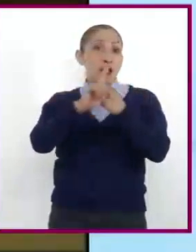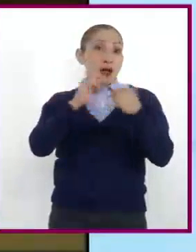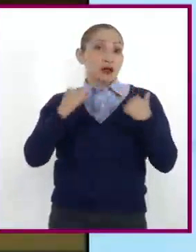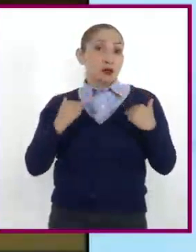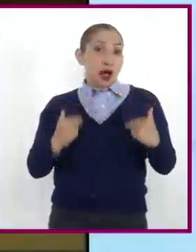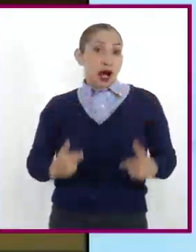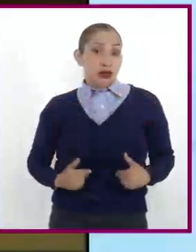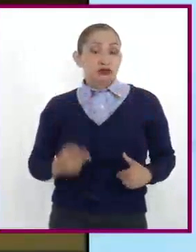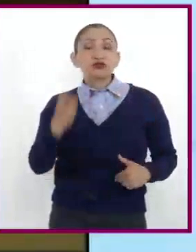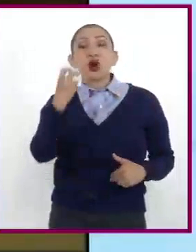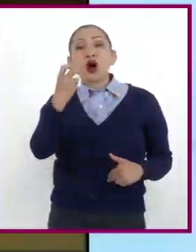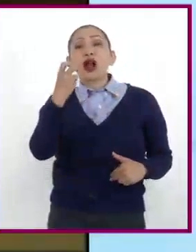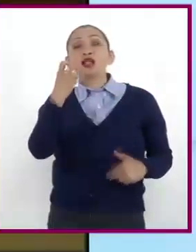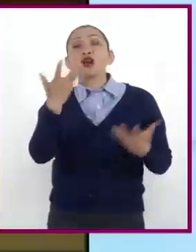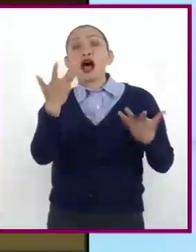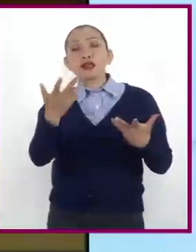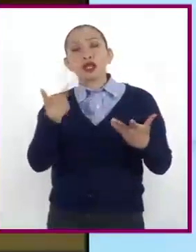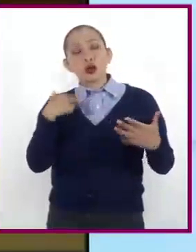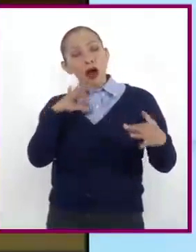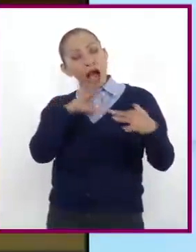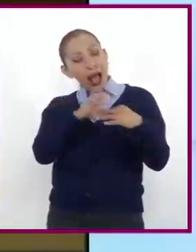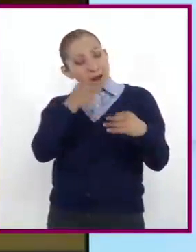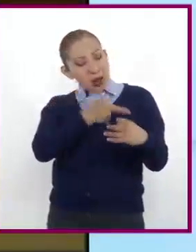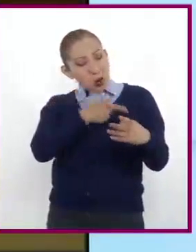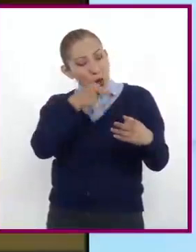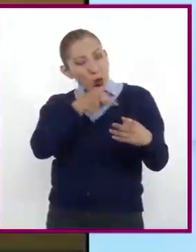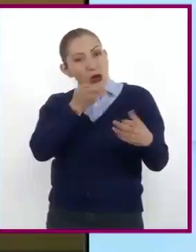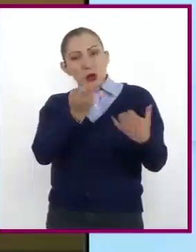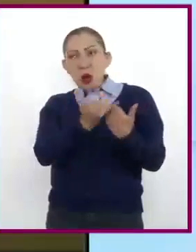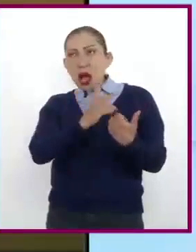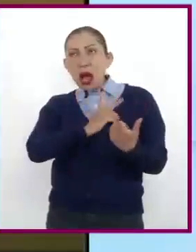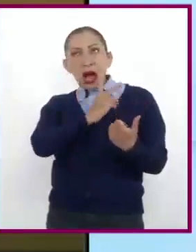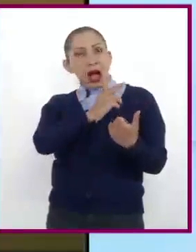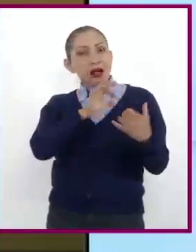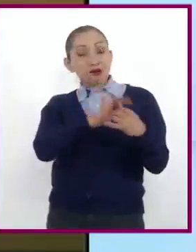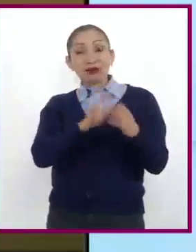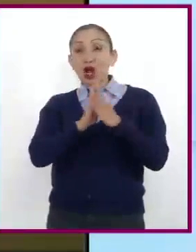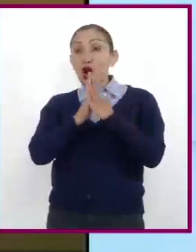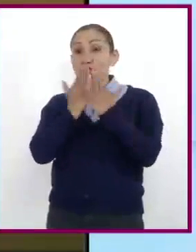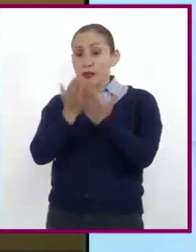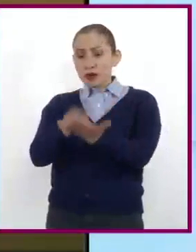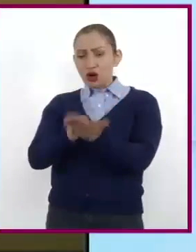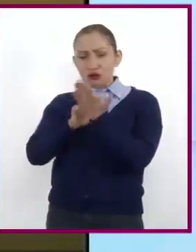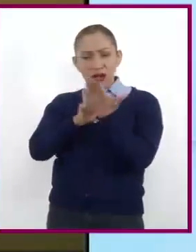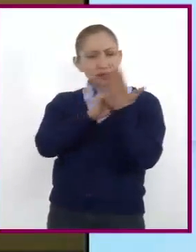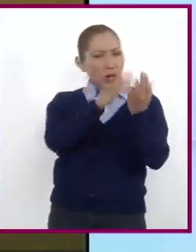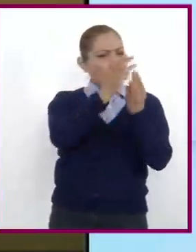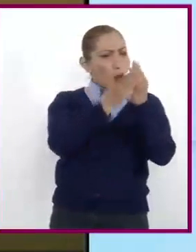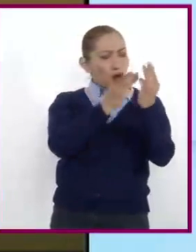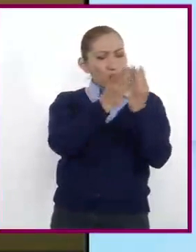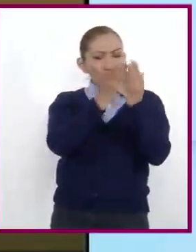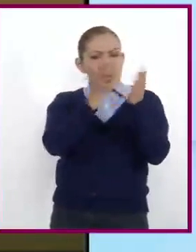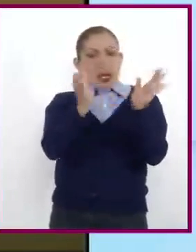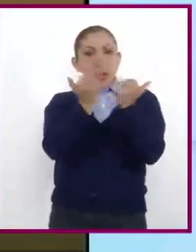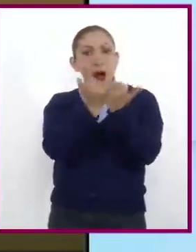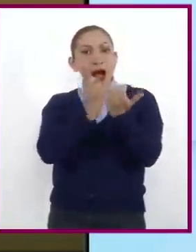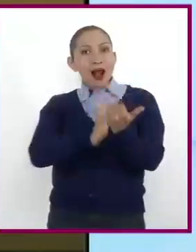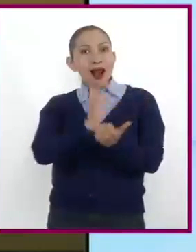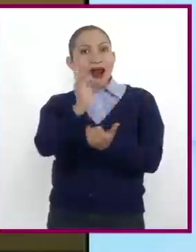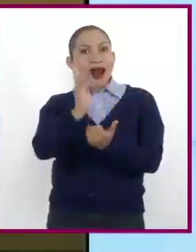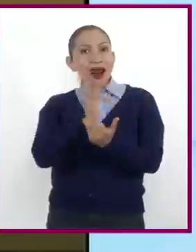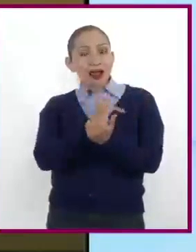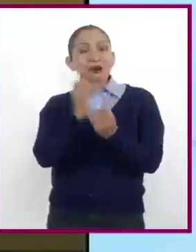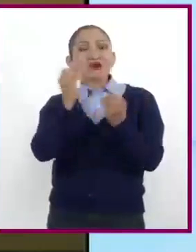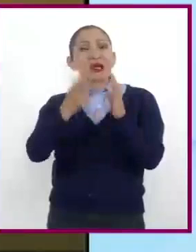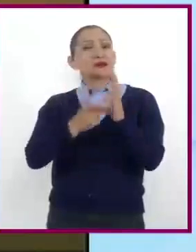humanos. Por eso logra que nos identifiquemos con ella. Los libros nos muestran mundos que pueden ser semejantes al nuestro y